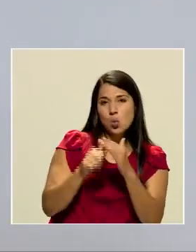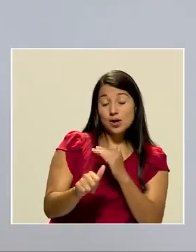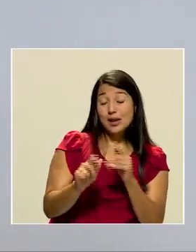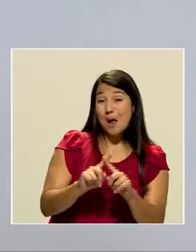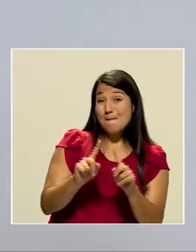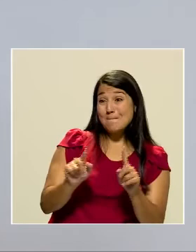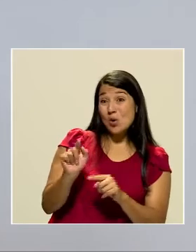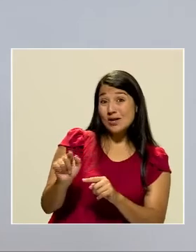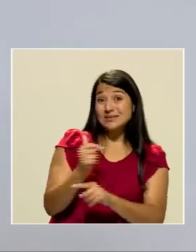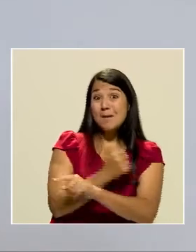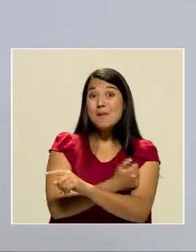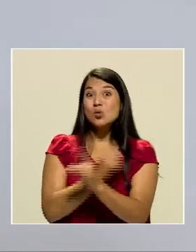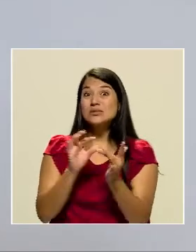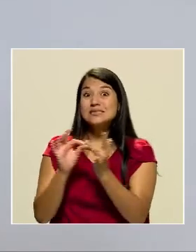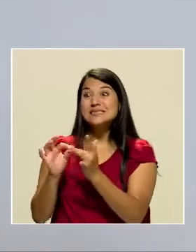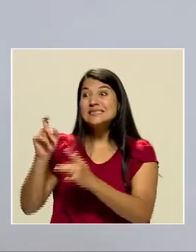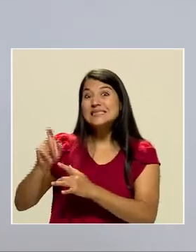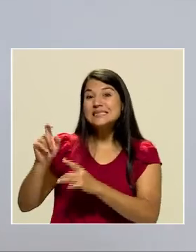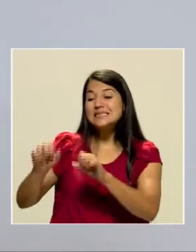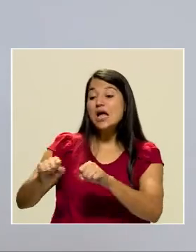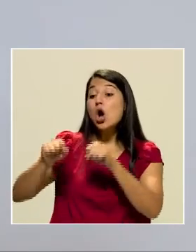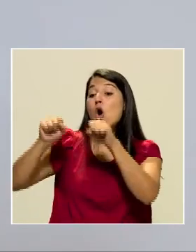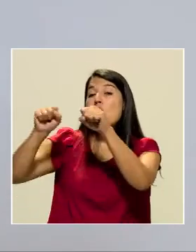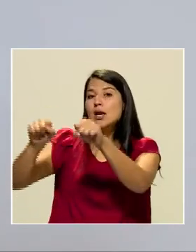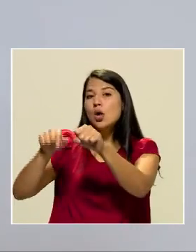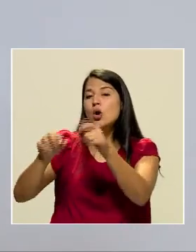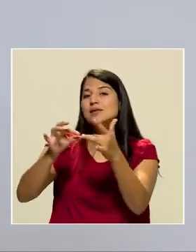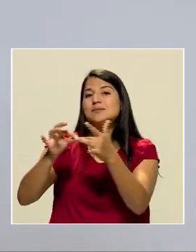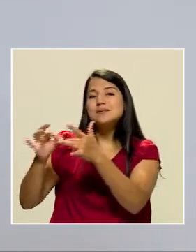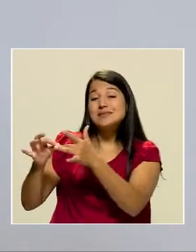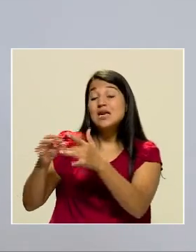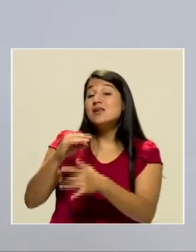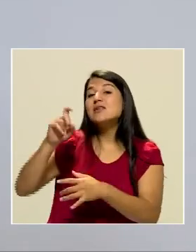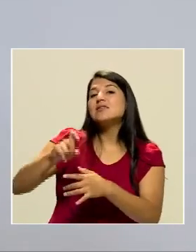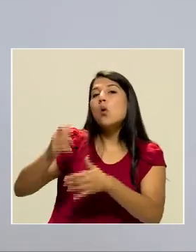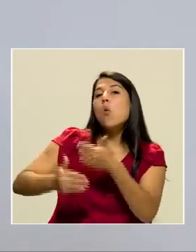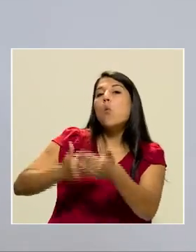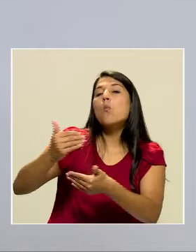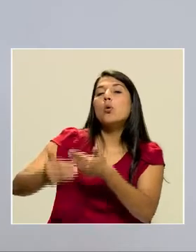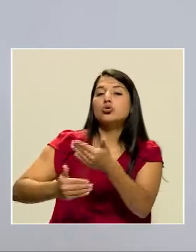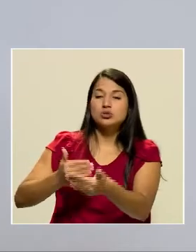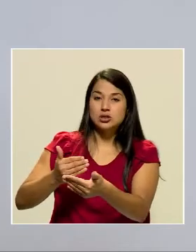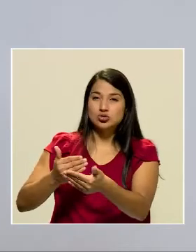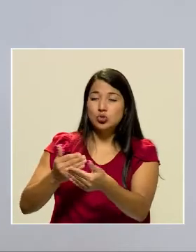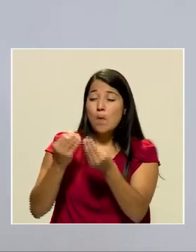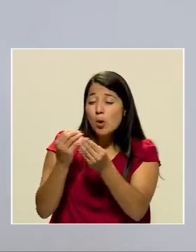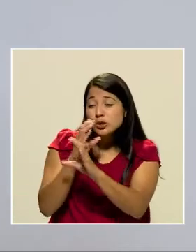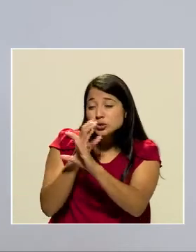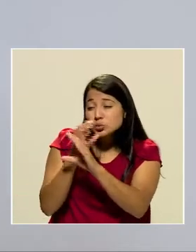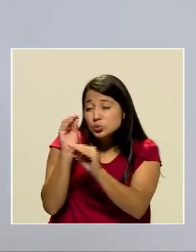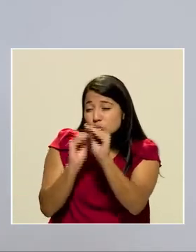Estas requerirán de congeladores especiales y de un proceso bastante meticuloso